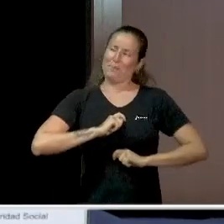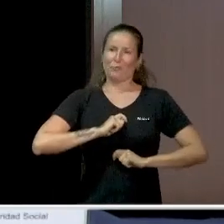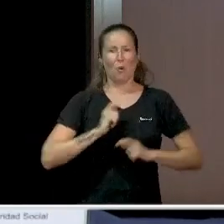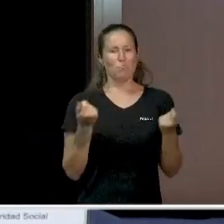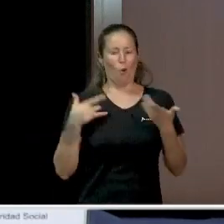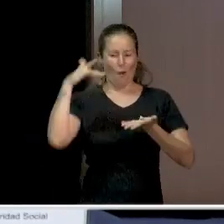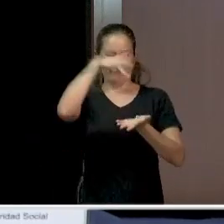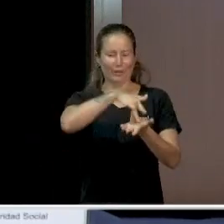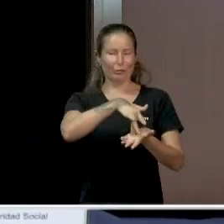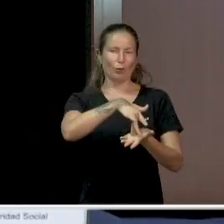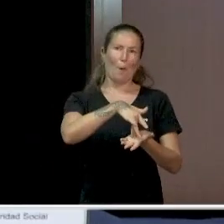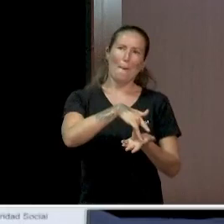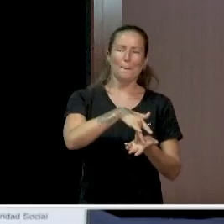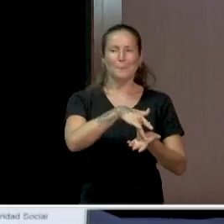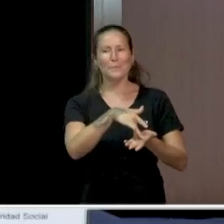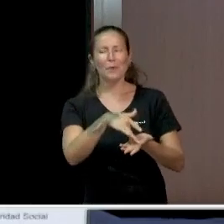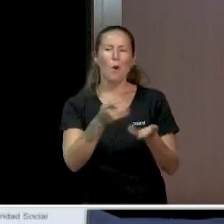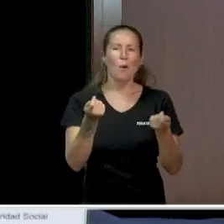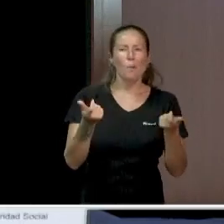un evento especialmente